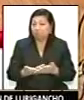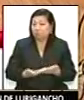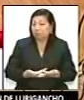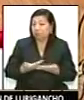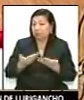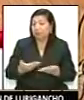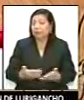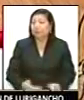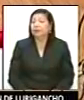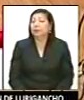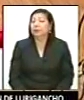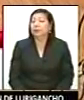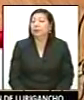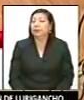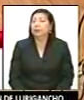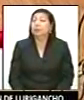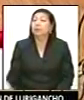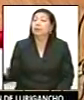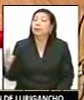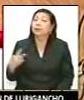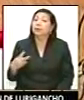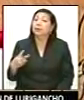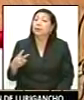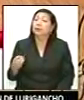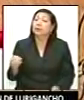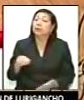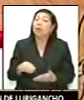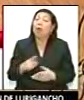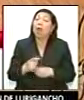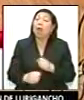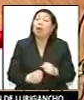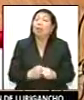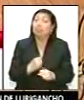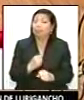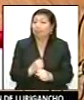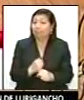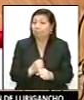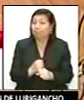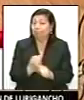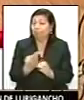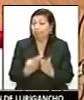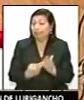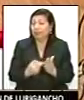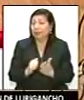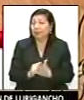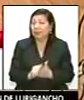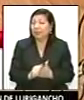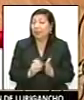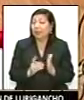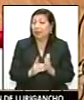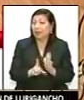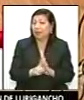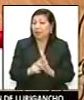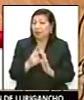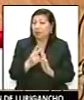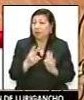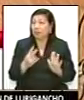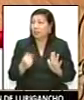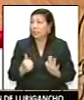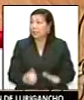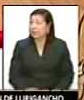remitido. 2. Sobre la compensación por tiempo de servicio en el régimen laboral del Decreto Legislativo